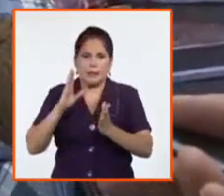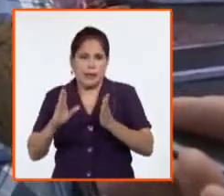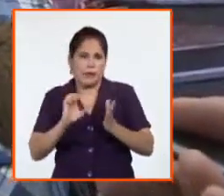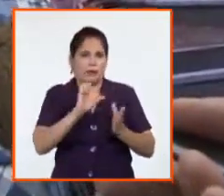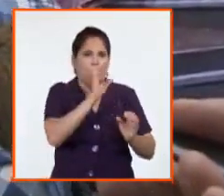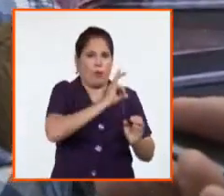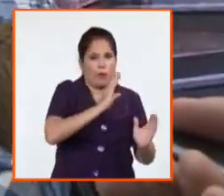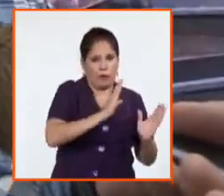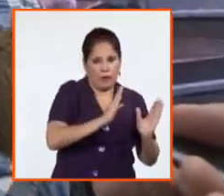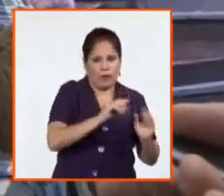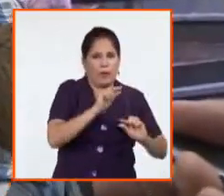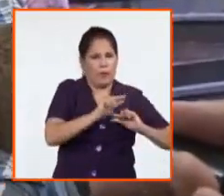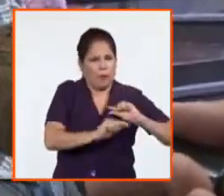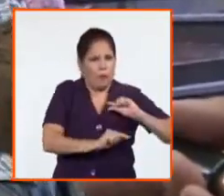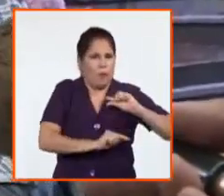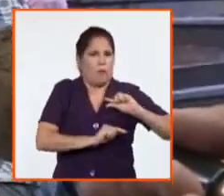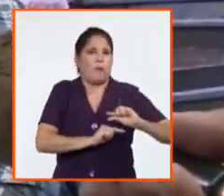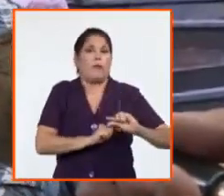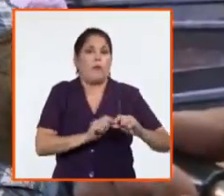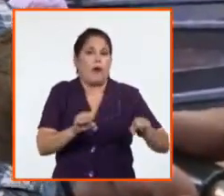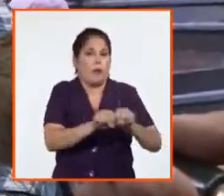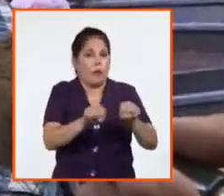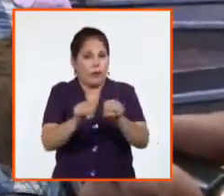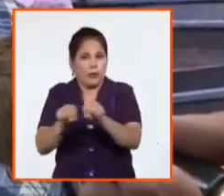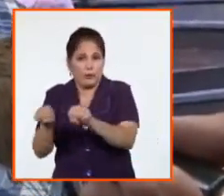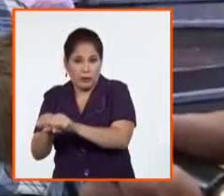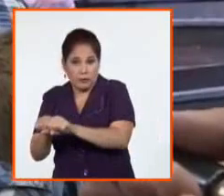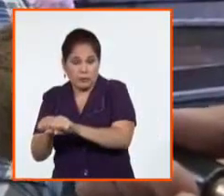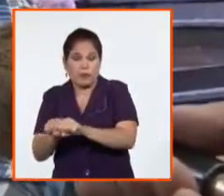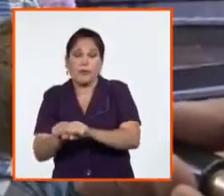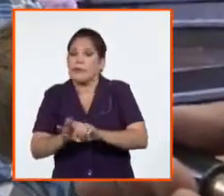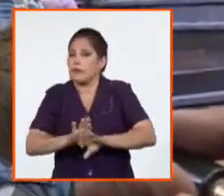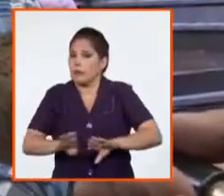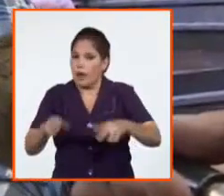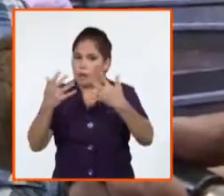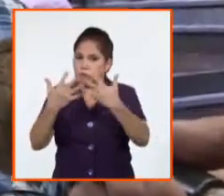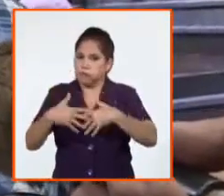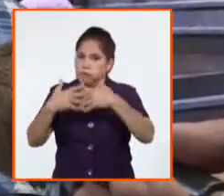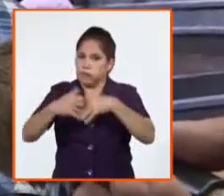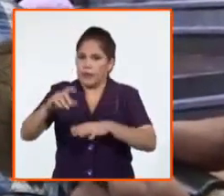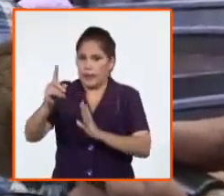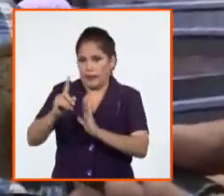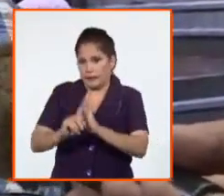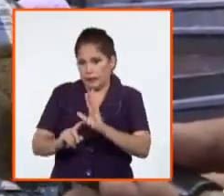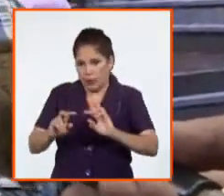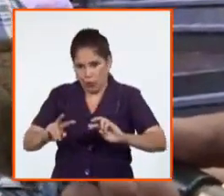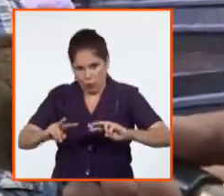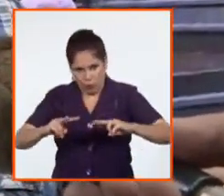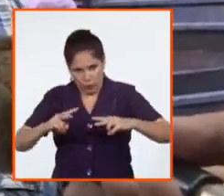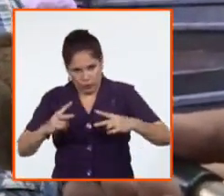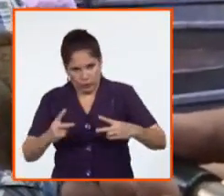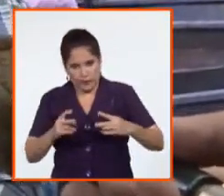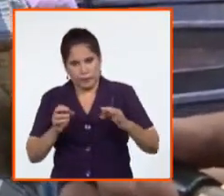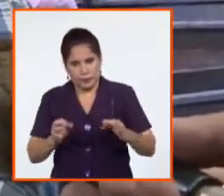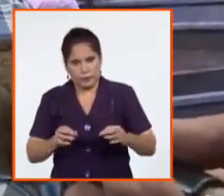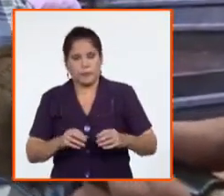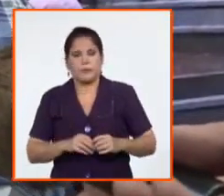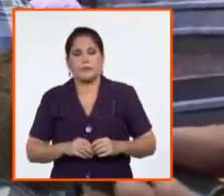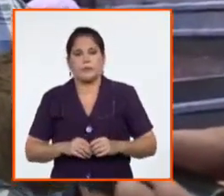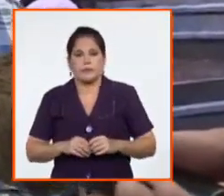que esos microsistemas se puedan ir conectando entre sí y llegar a tener nuevamente el sistema